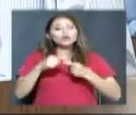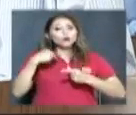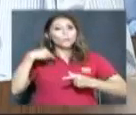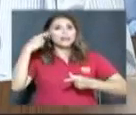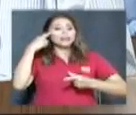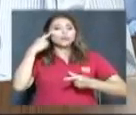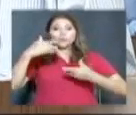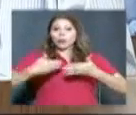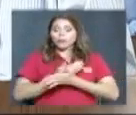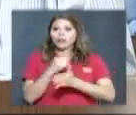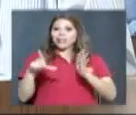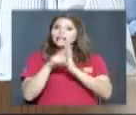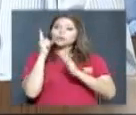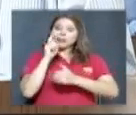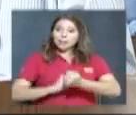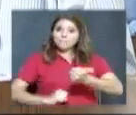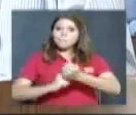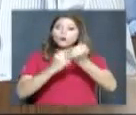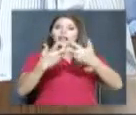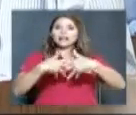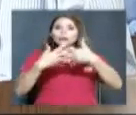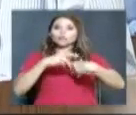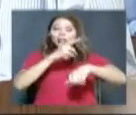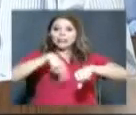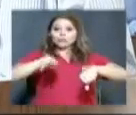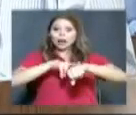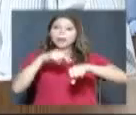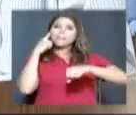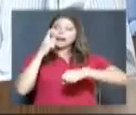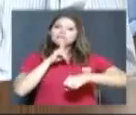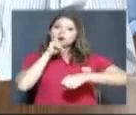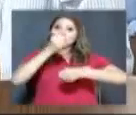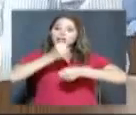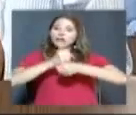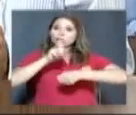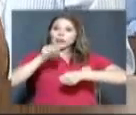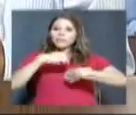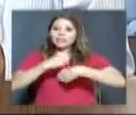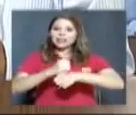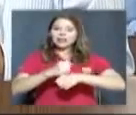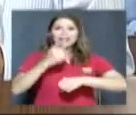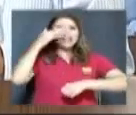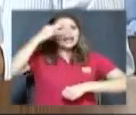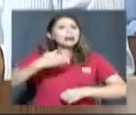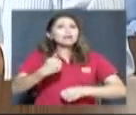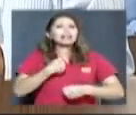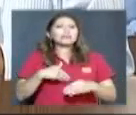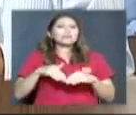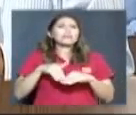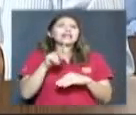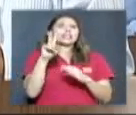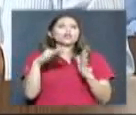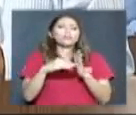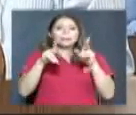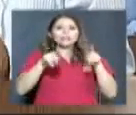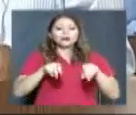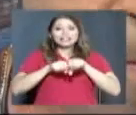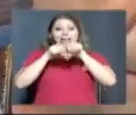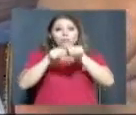industria nacional para que la industria sea lo que obviamente debe ser. Tenemos más de, creo que 2.000 graduados de las escuelas de cine y televisión que no pueden